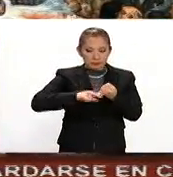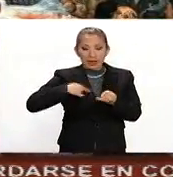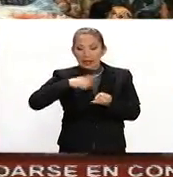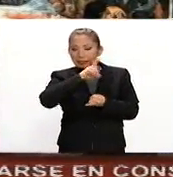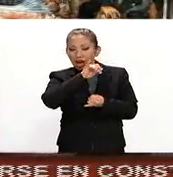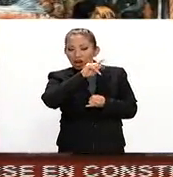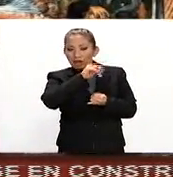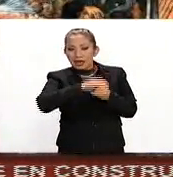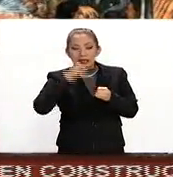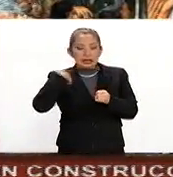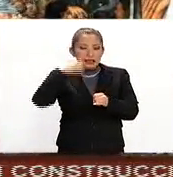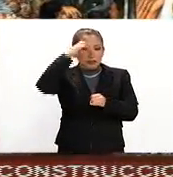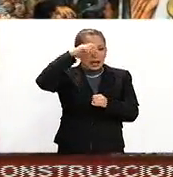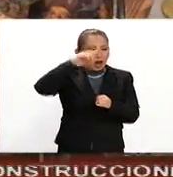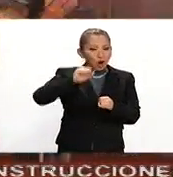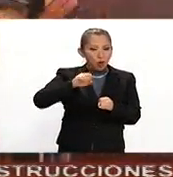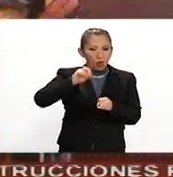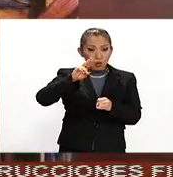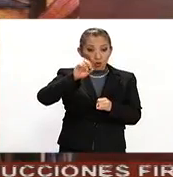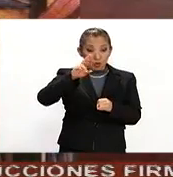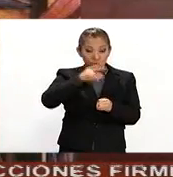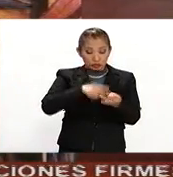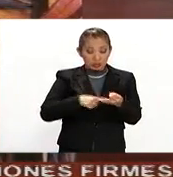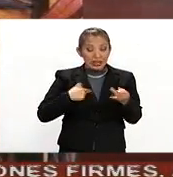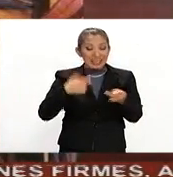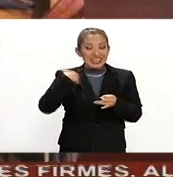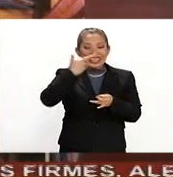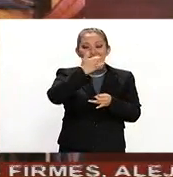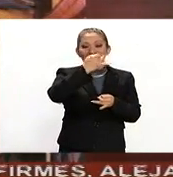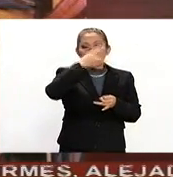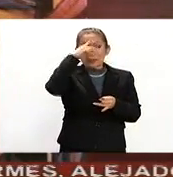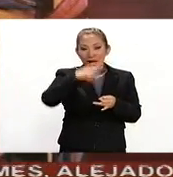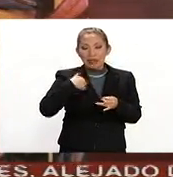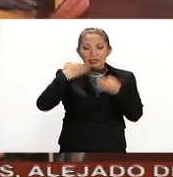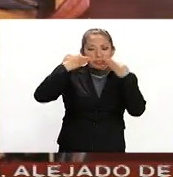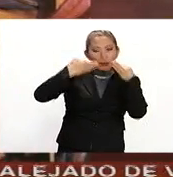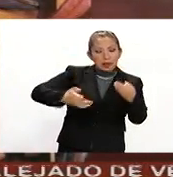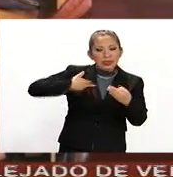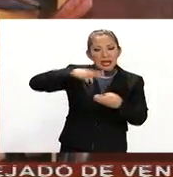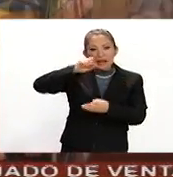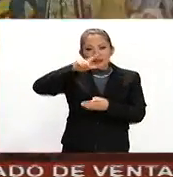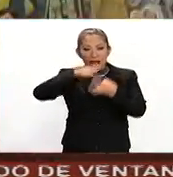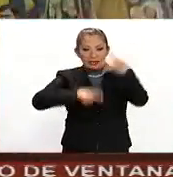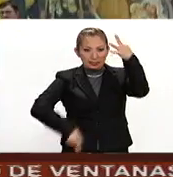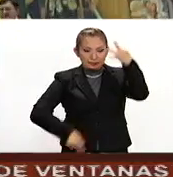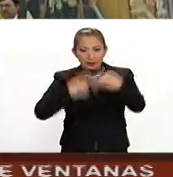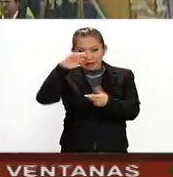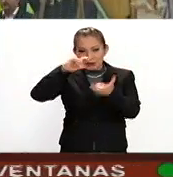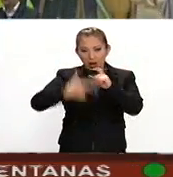Diego Rivera y la experiencia en la URSS, y la gráfica mexicana en los testimonios de Rivera.